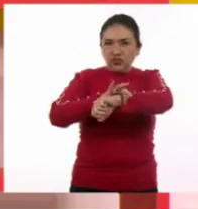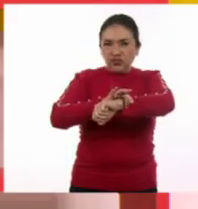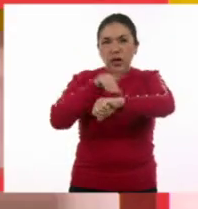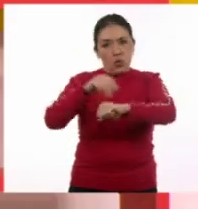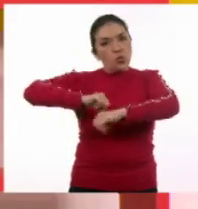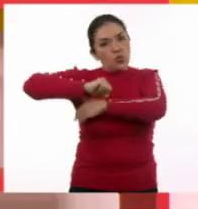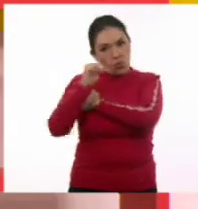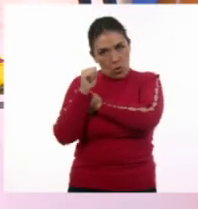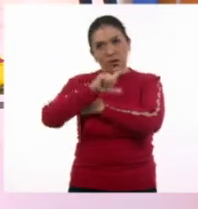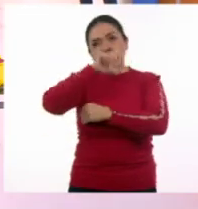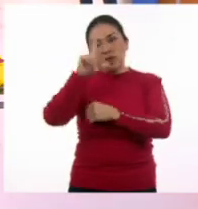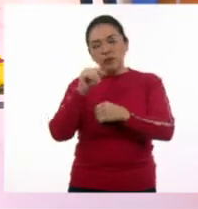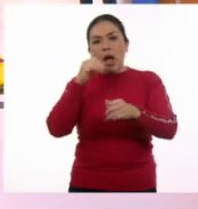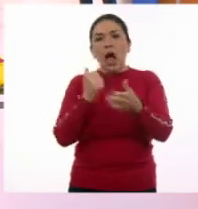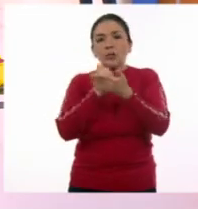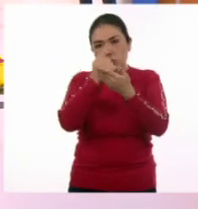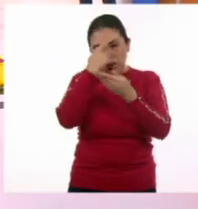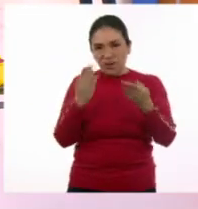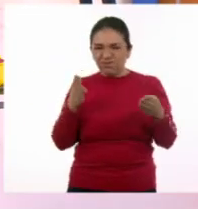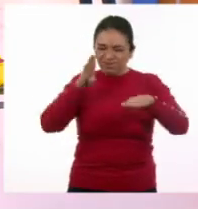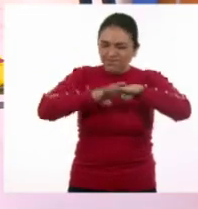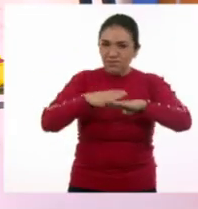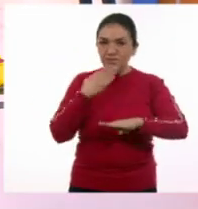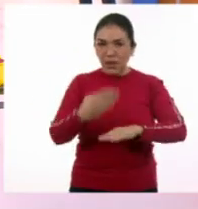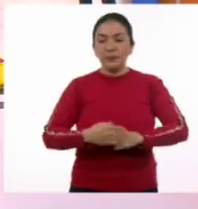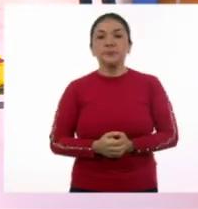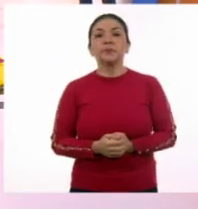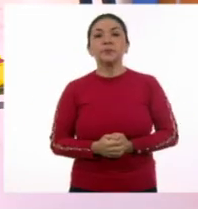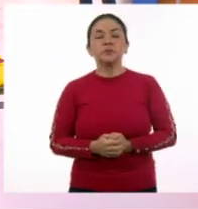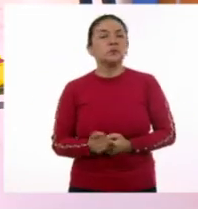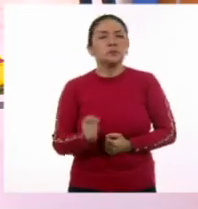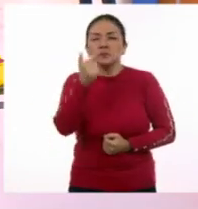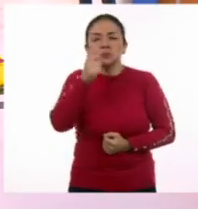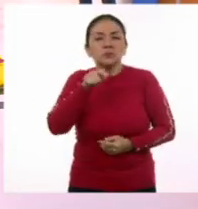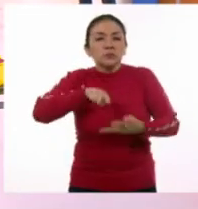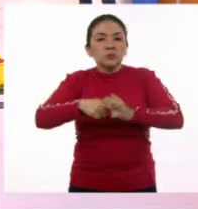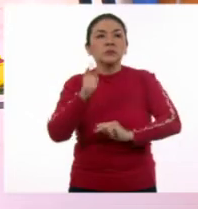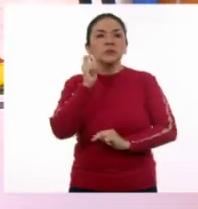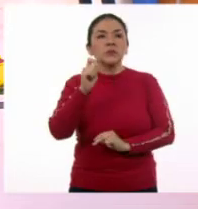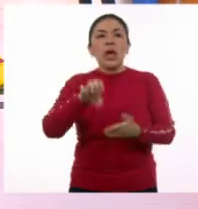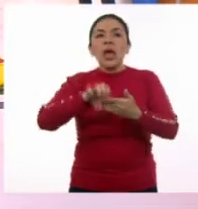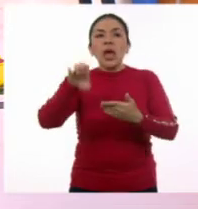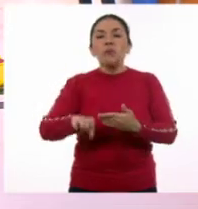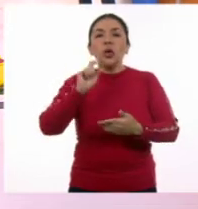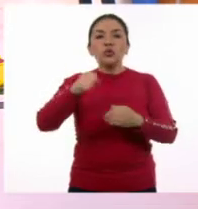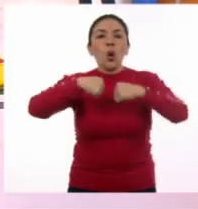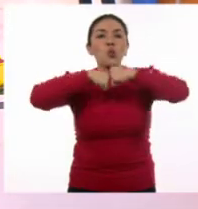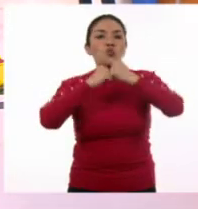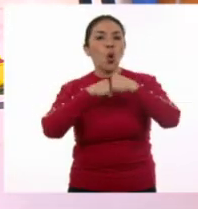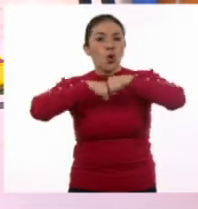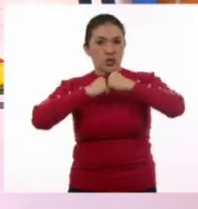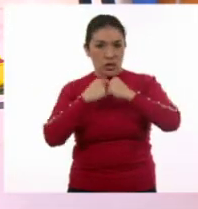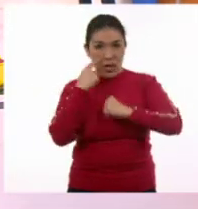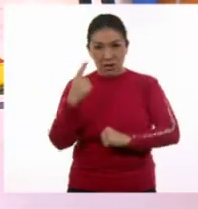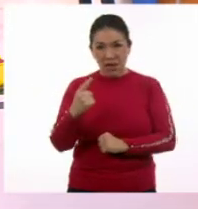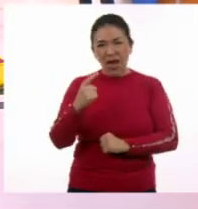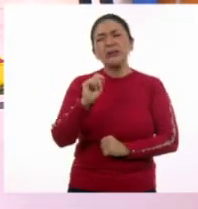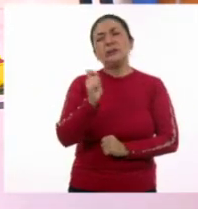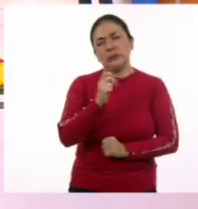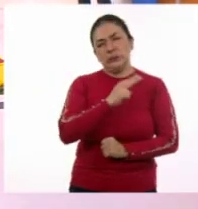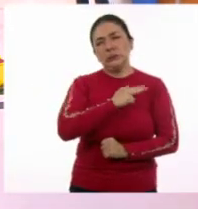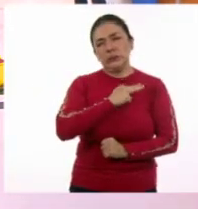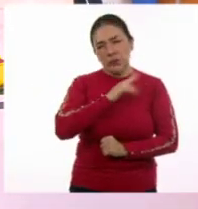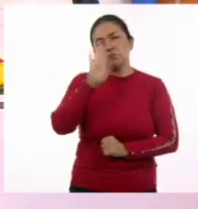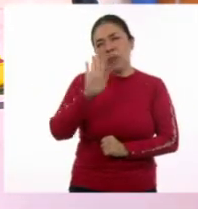bien vamos a iniciar suponiendo que es la parte afectada en este caso es su pierna ok